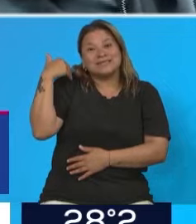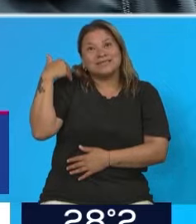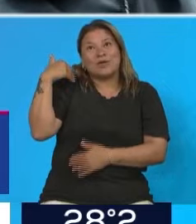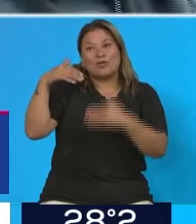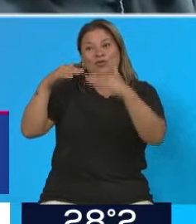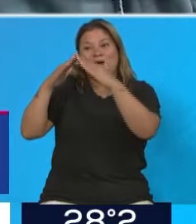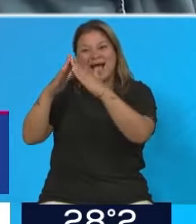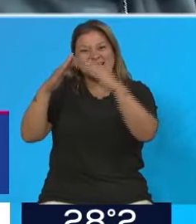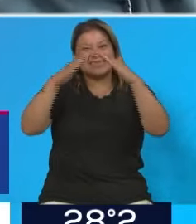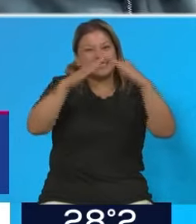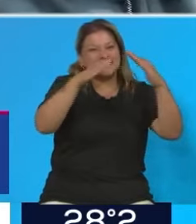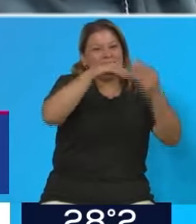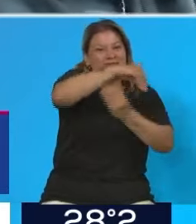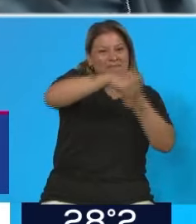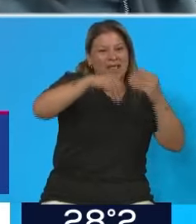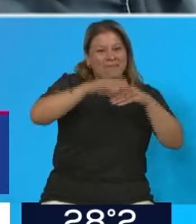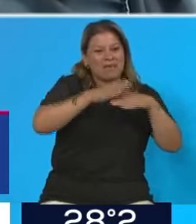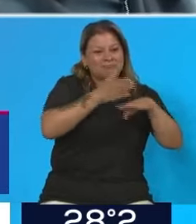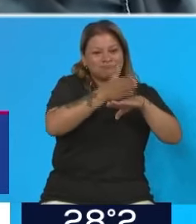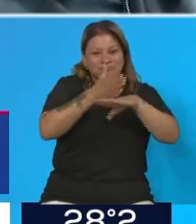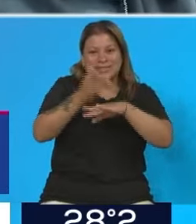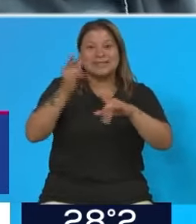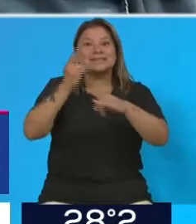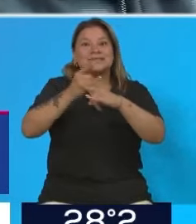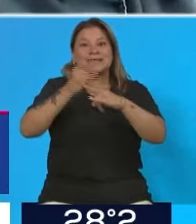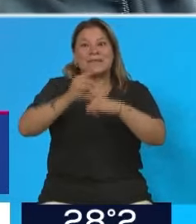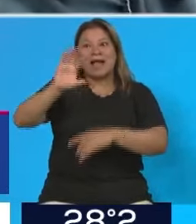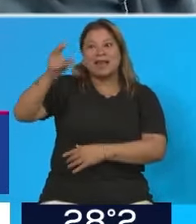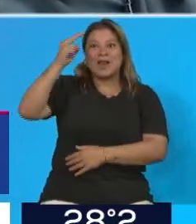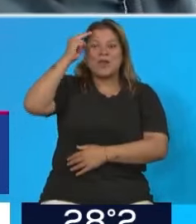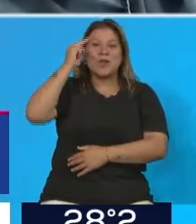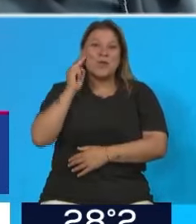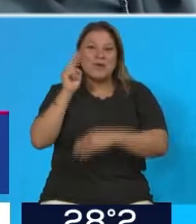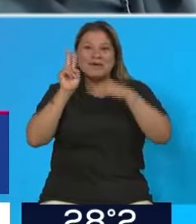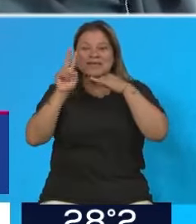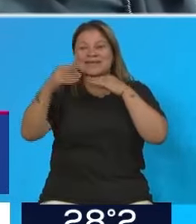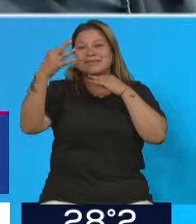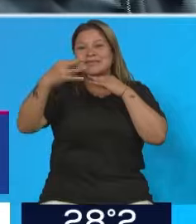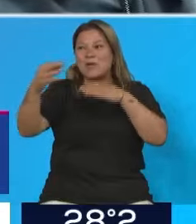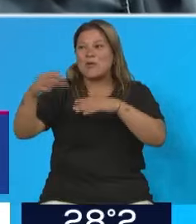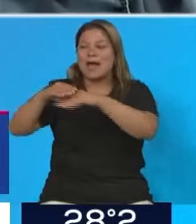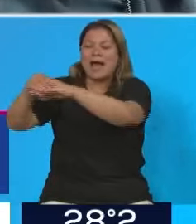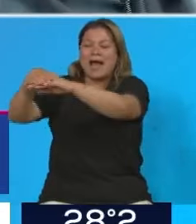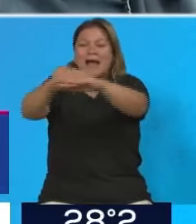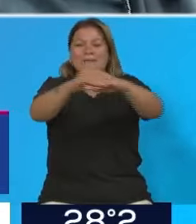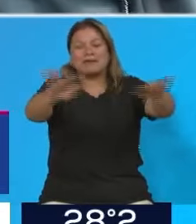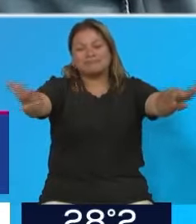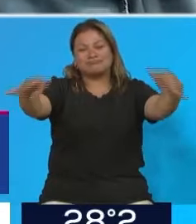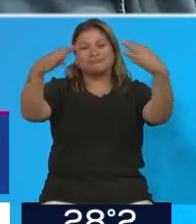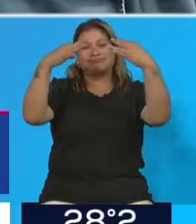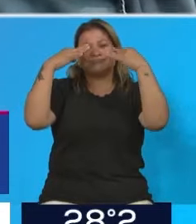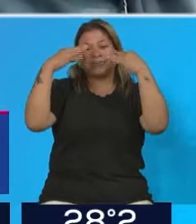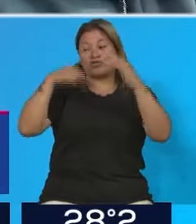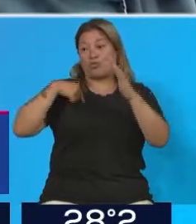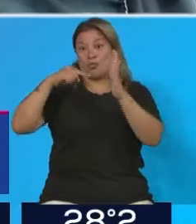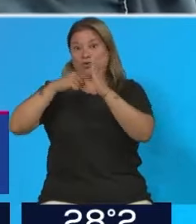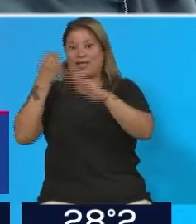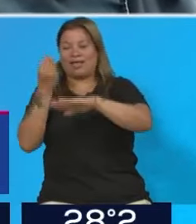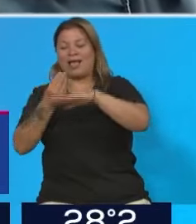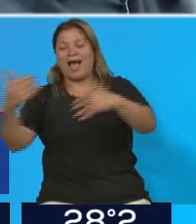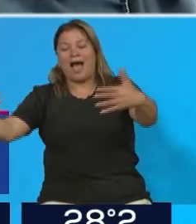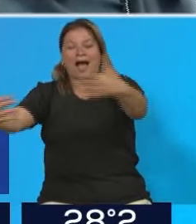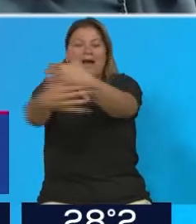las casas de familias amigas está prendido el noticiero Así que seguro me estarán mirando tantos amigos a los que abrazo desde Buenos Aires